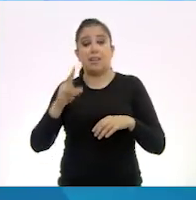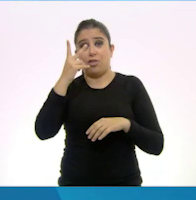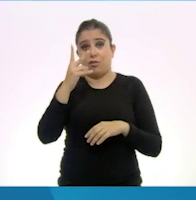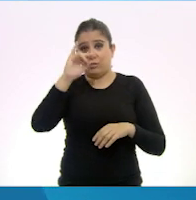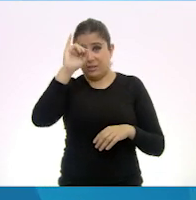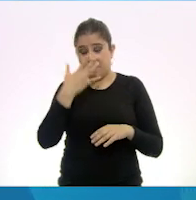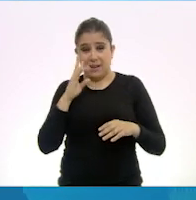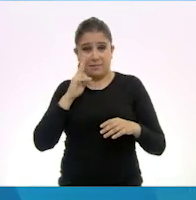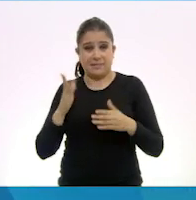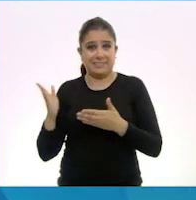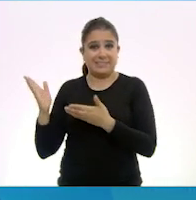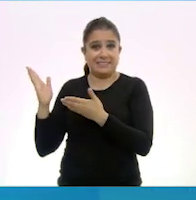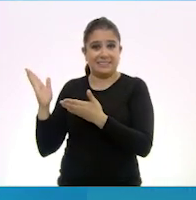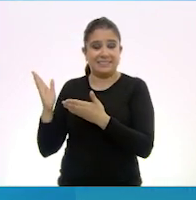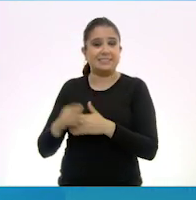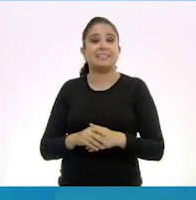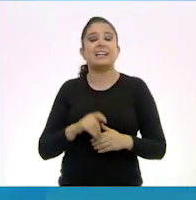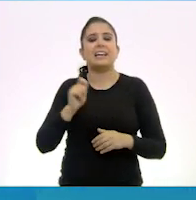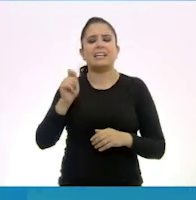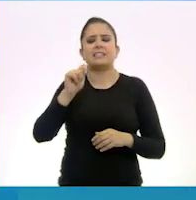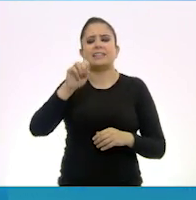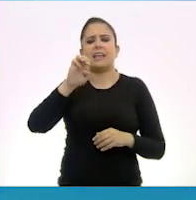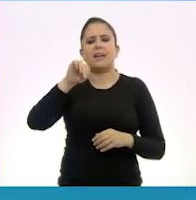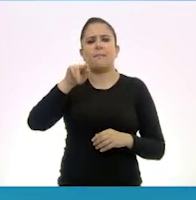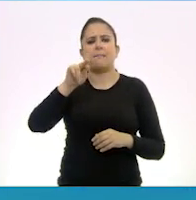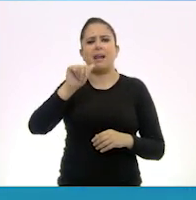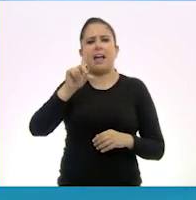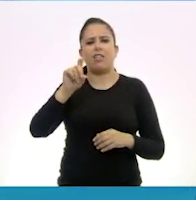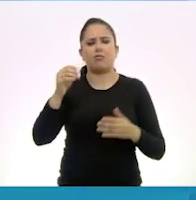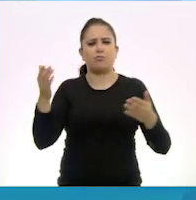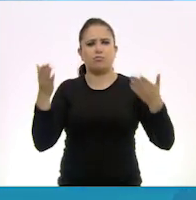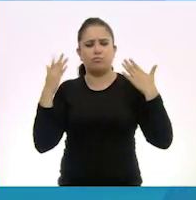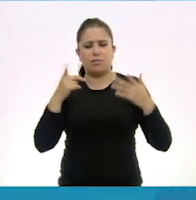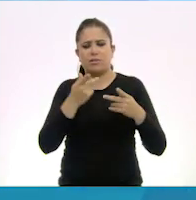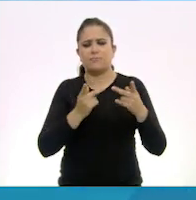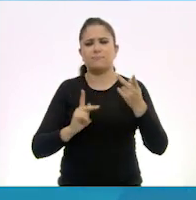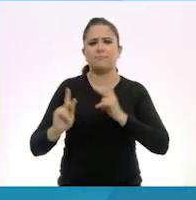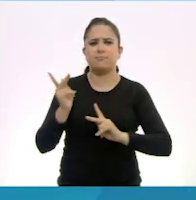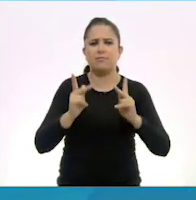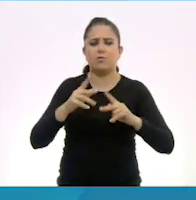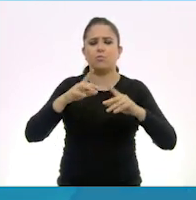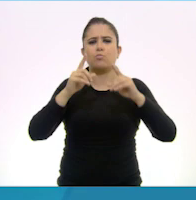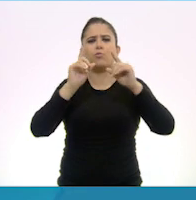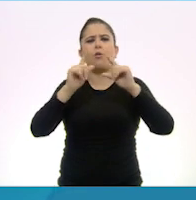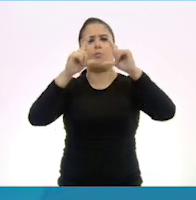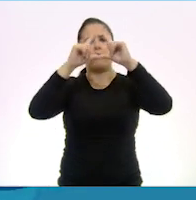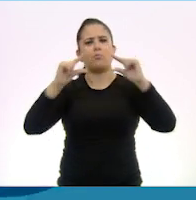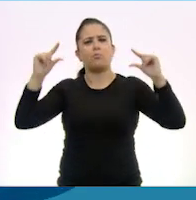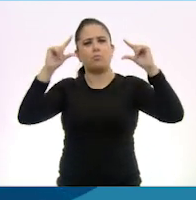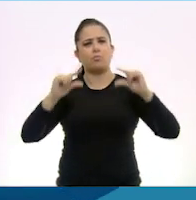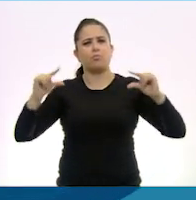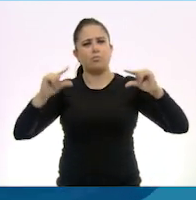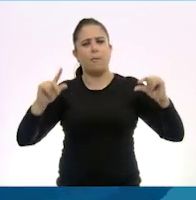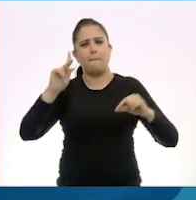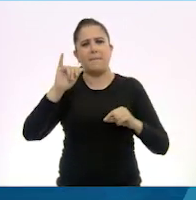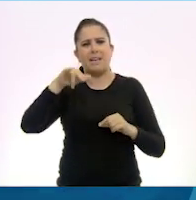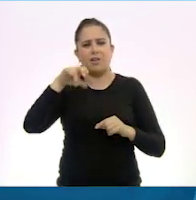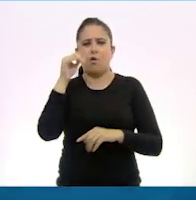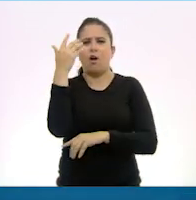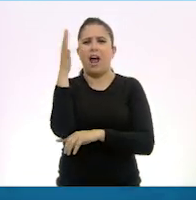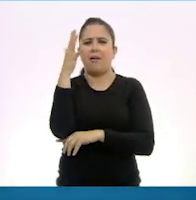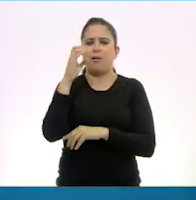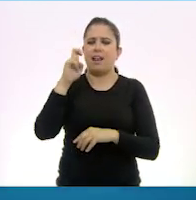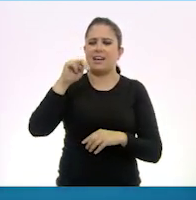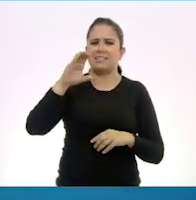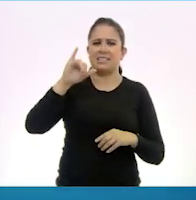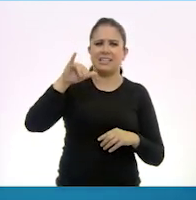imágenes pertenecen a climas templados, donde la vegetación es de pinos y encinos. La temperatura media anual